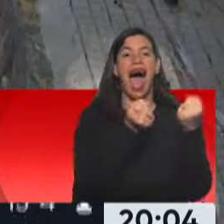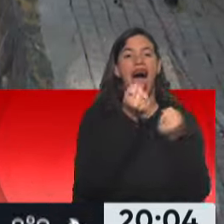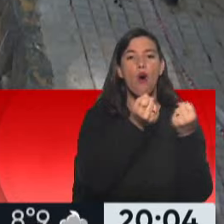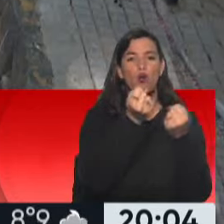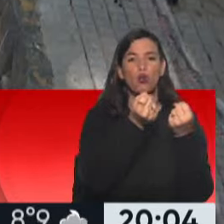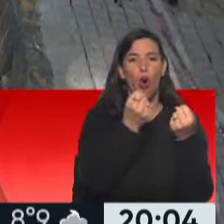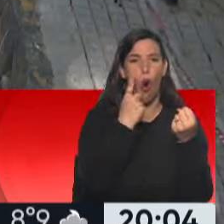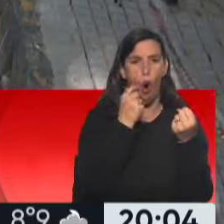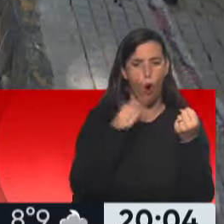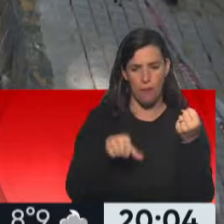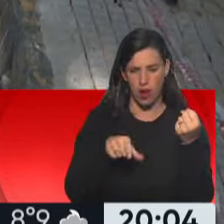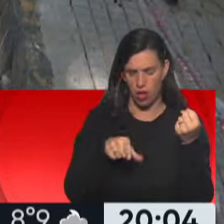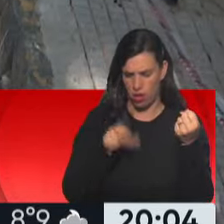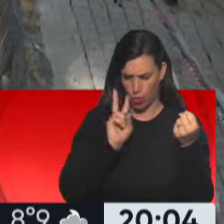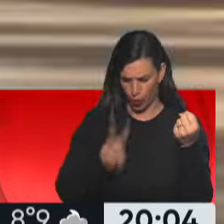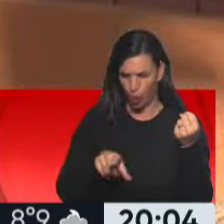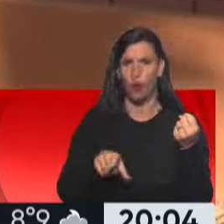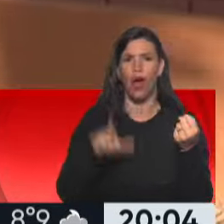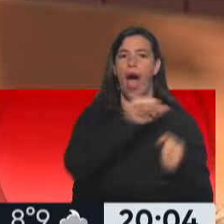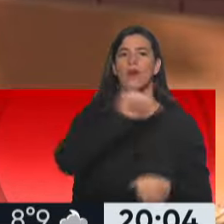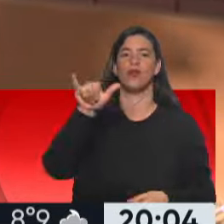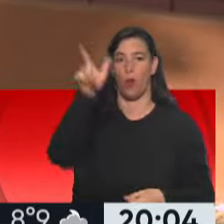Ahora vamos a recorrer el túnel.